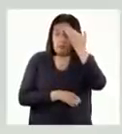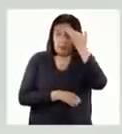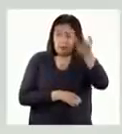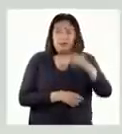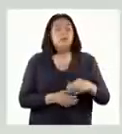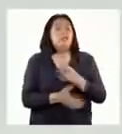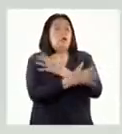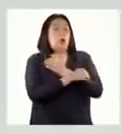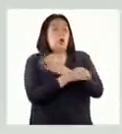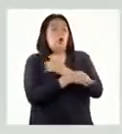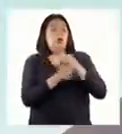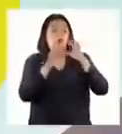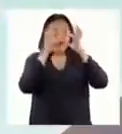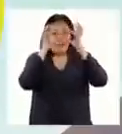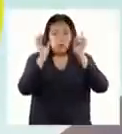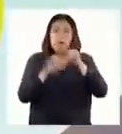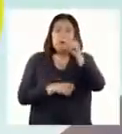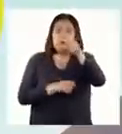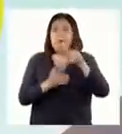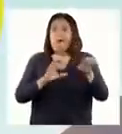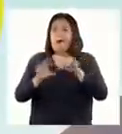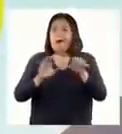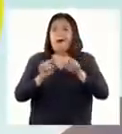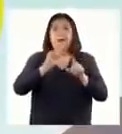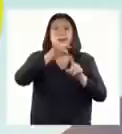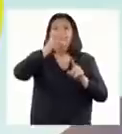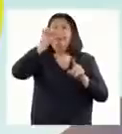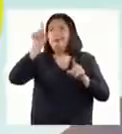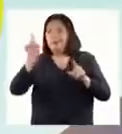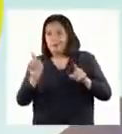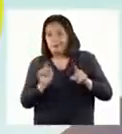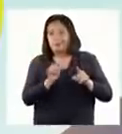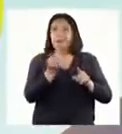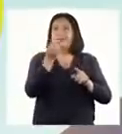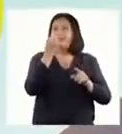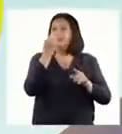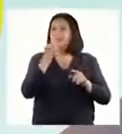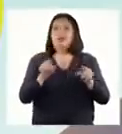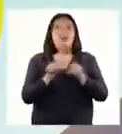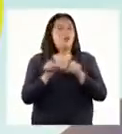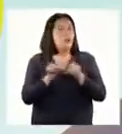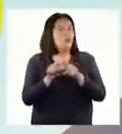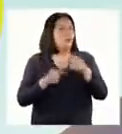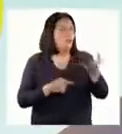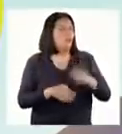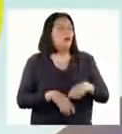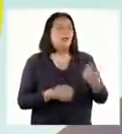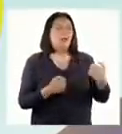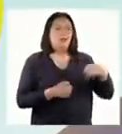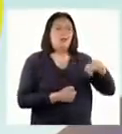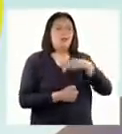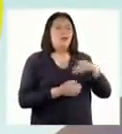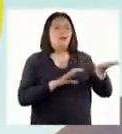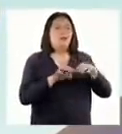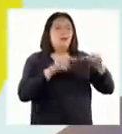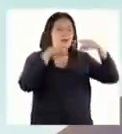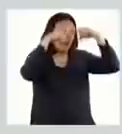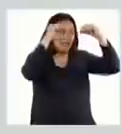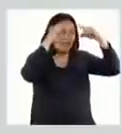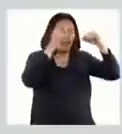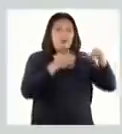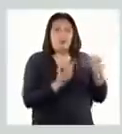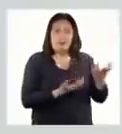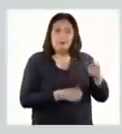de anteojos, te animes a armar su cadena alimentaria de la misma manera en que lo hicimos con la